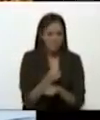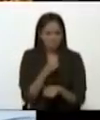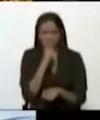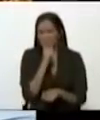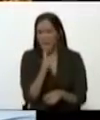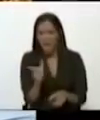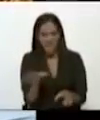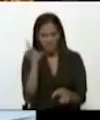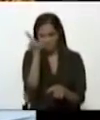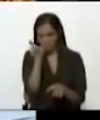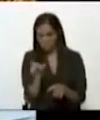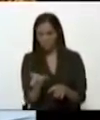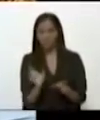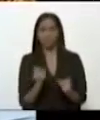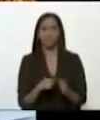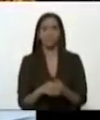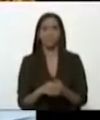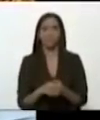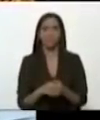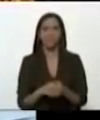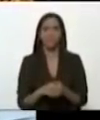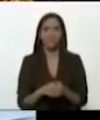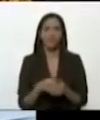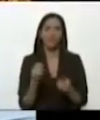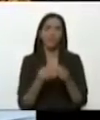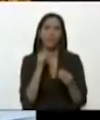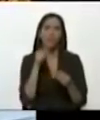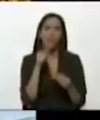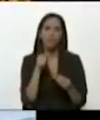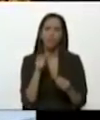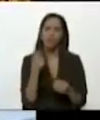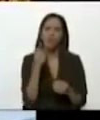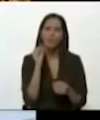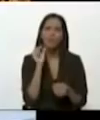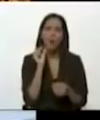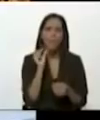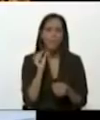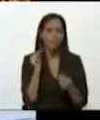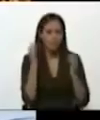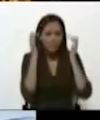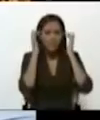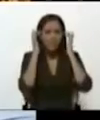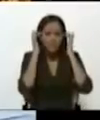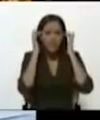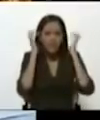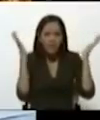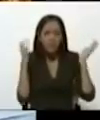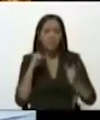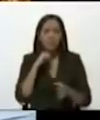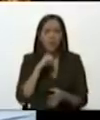entrada, ¿no podrían ustedes en un momento de sabiduría histórica